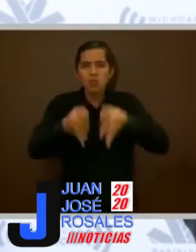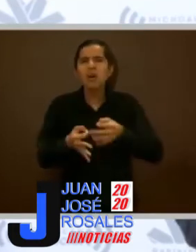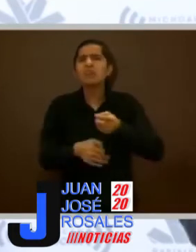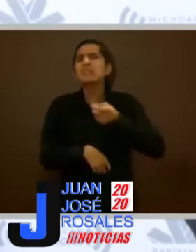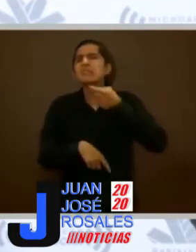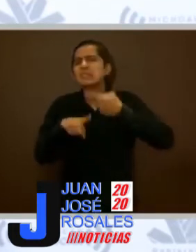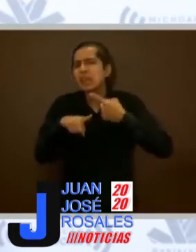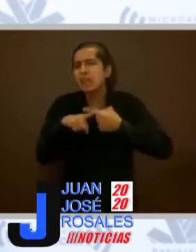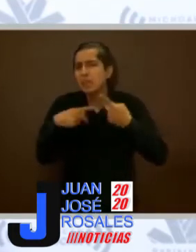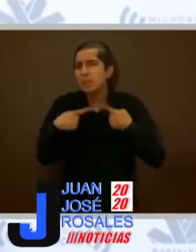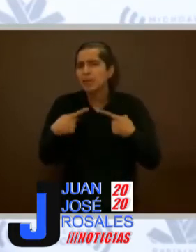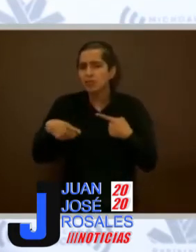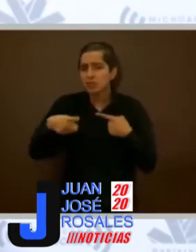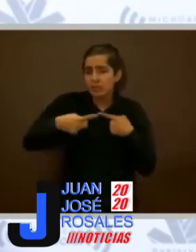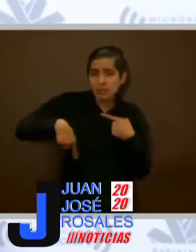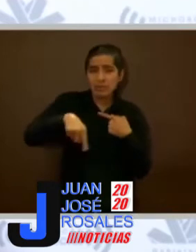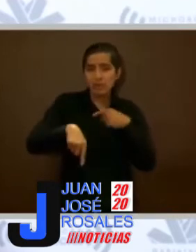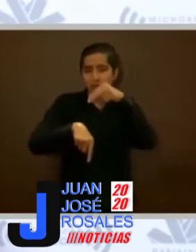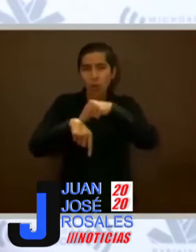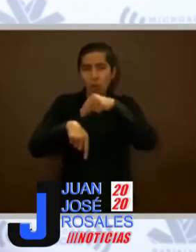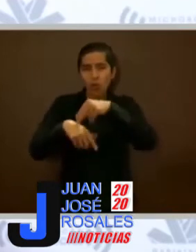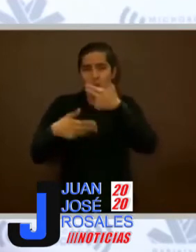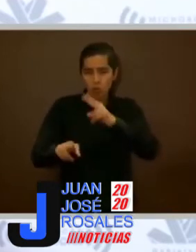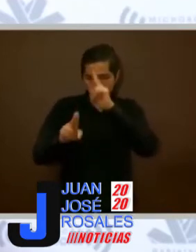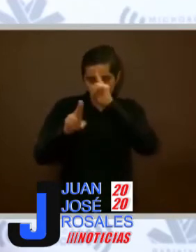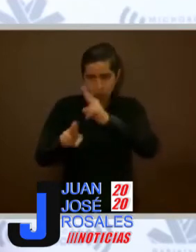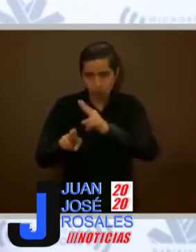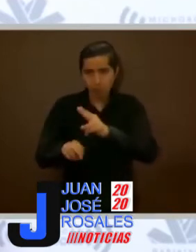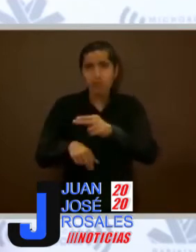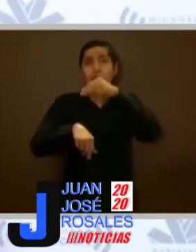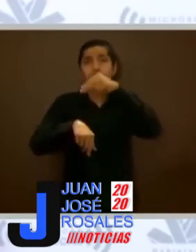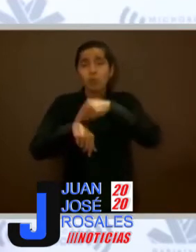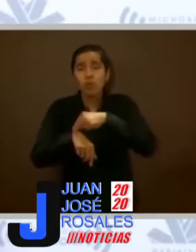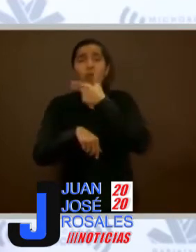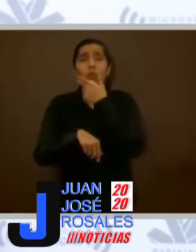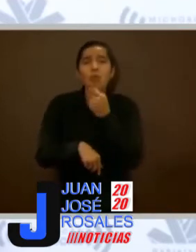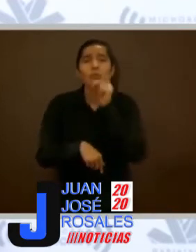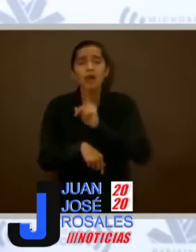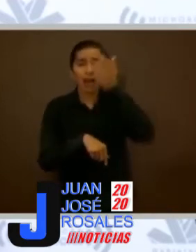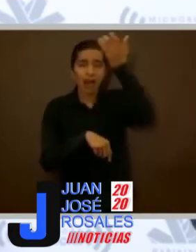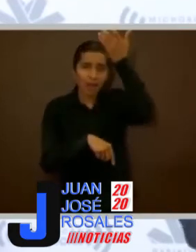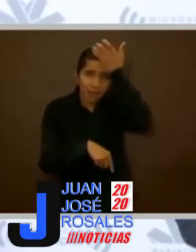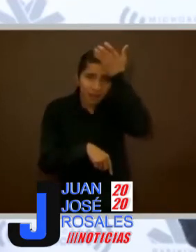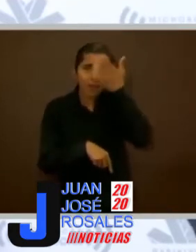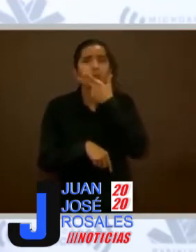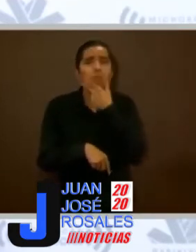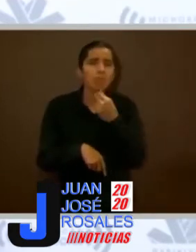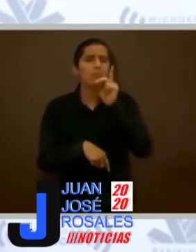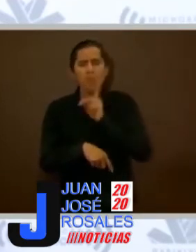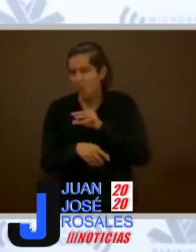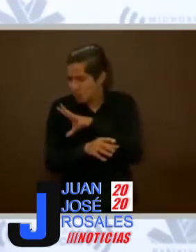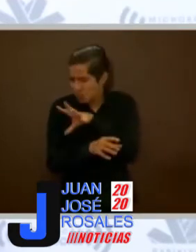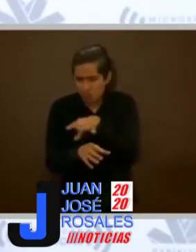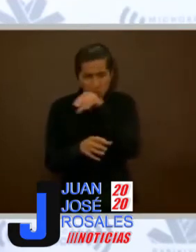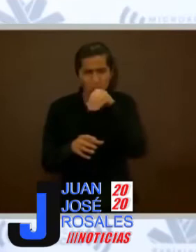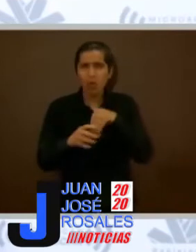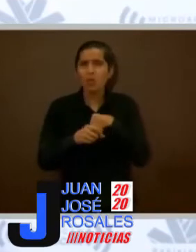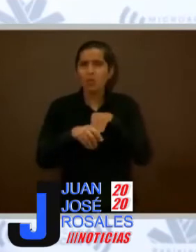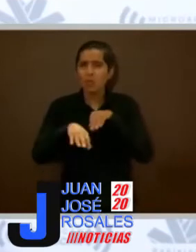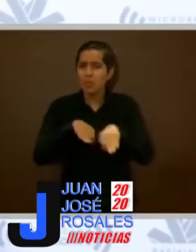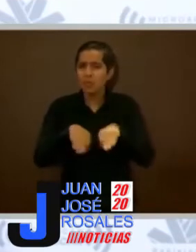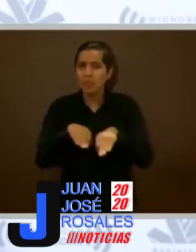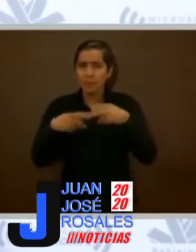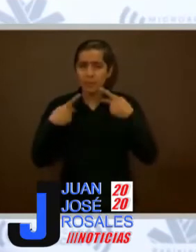de 7.400 doctores y doctoras, enfermeras, enfermeros, estarán al